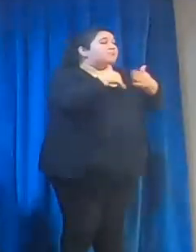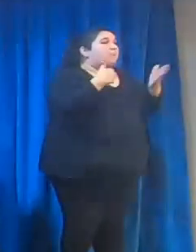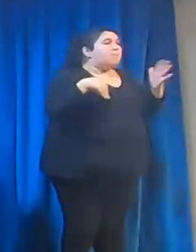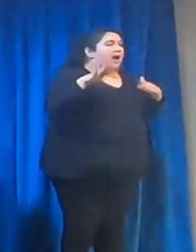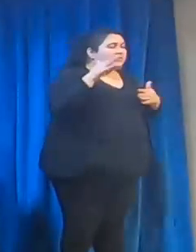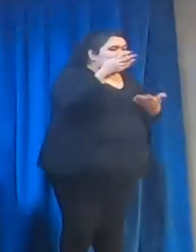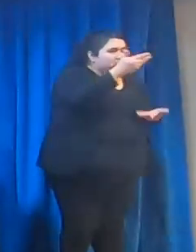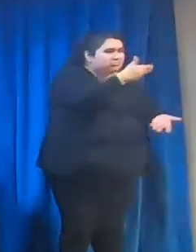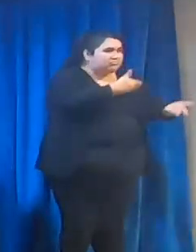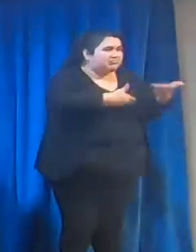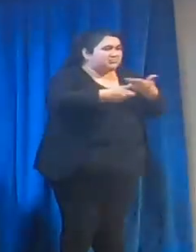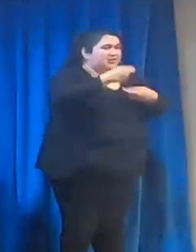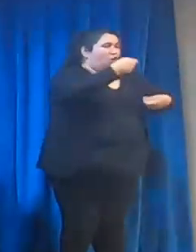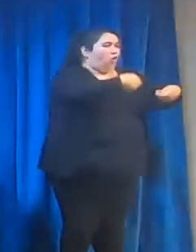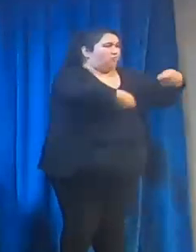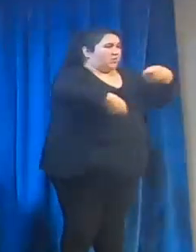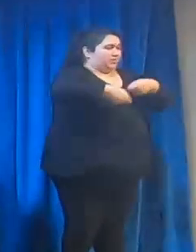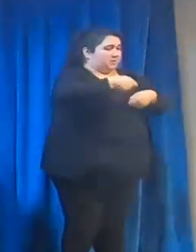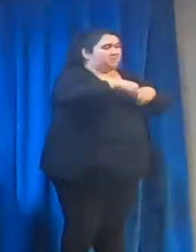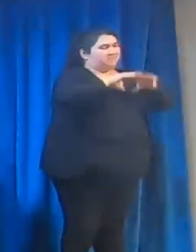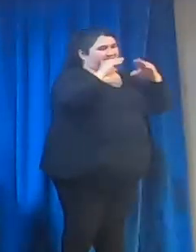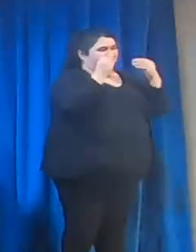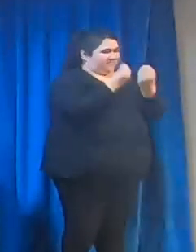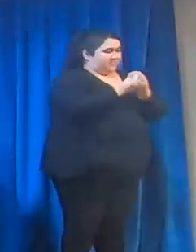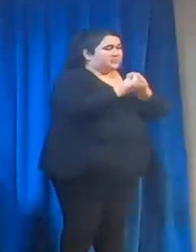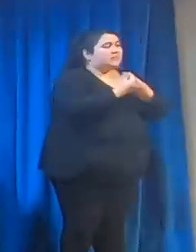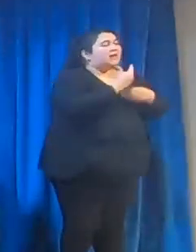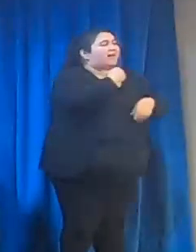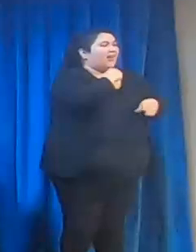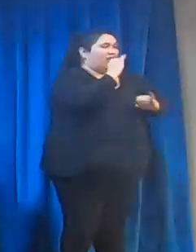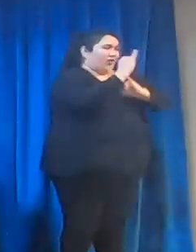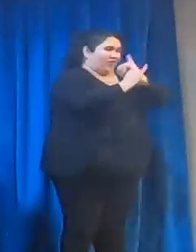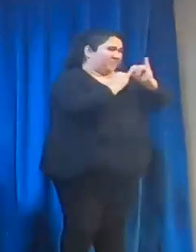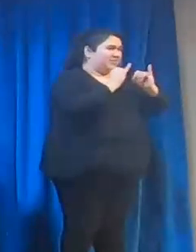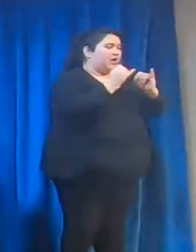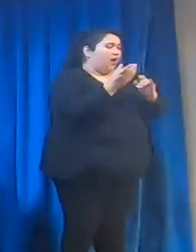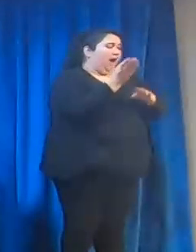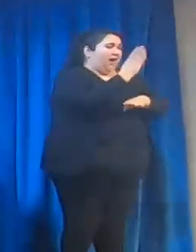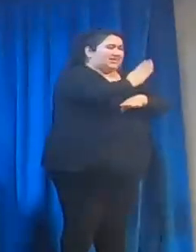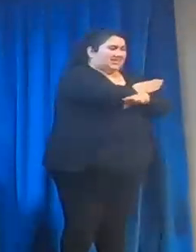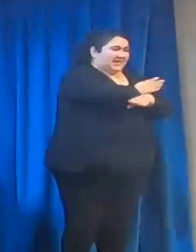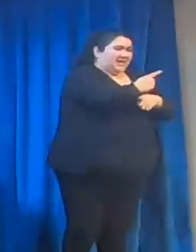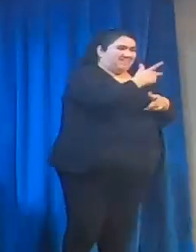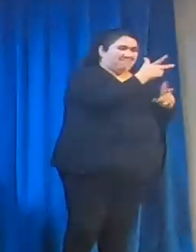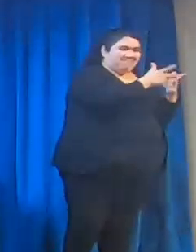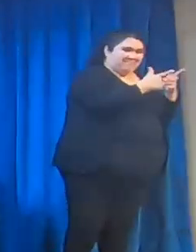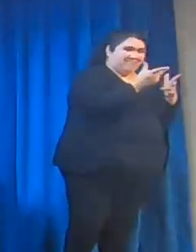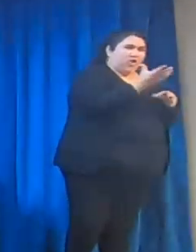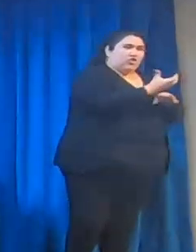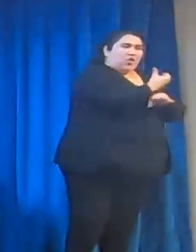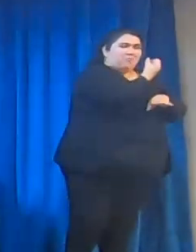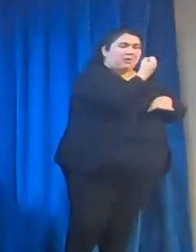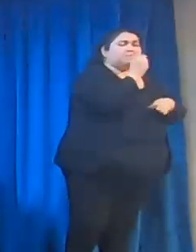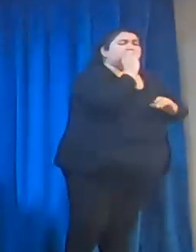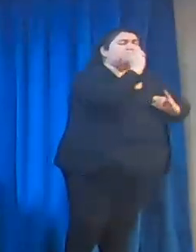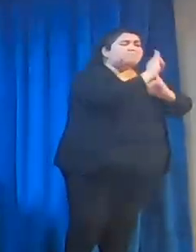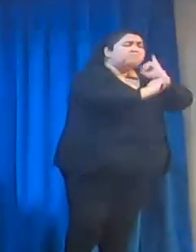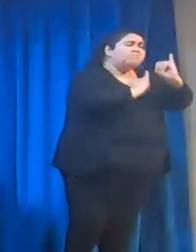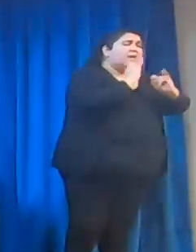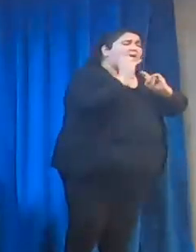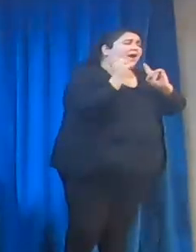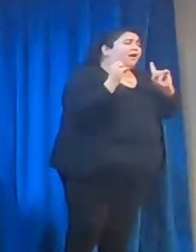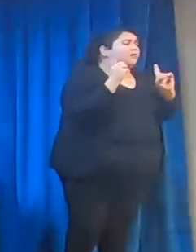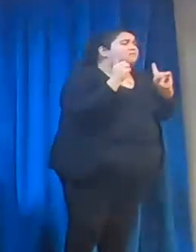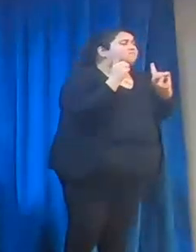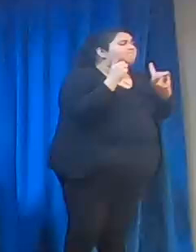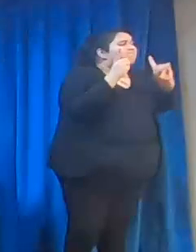cooperativos. Para cerrar, quiero volver sobre algo que dije al principio, que está en relación con la